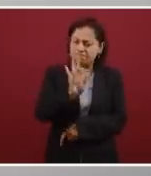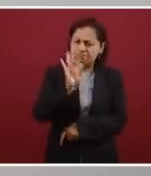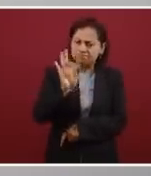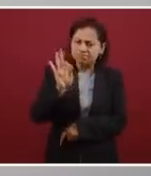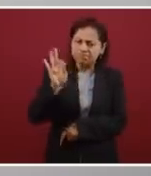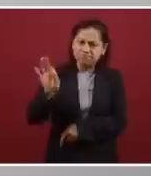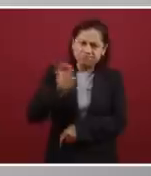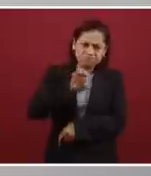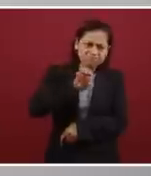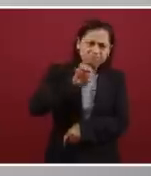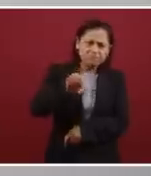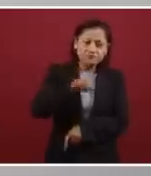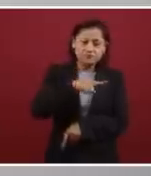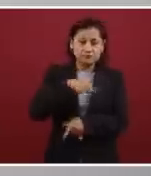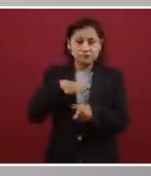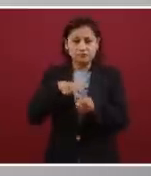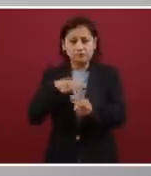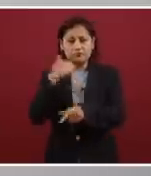quiere